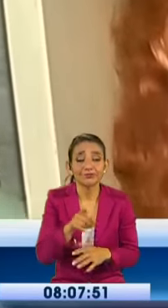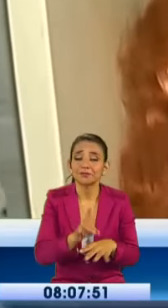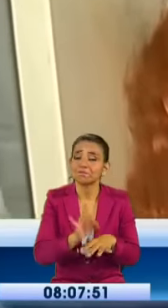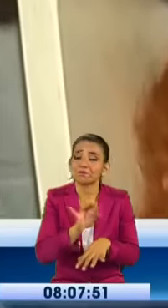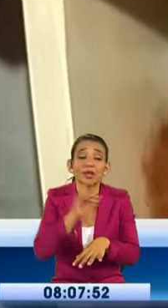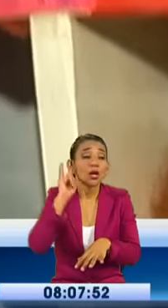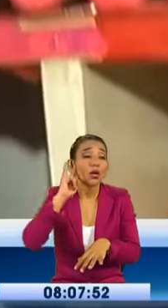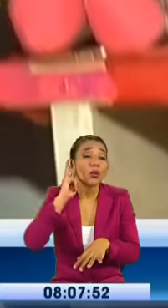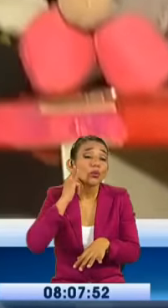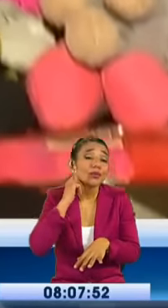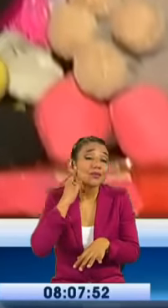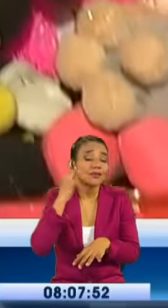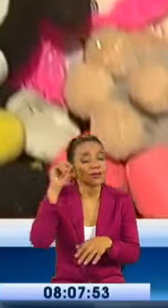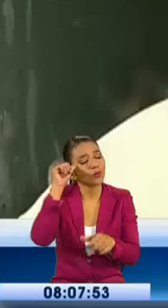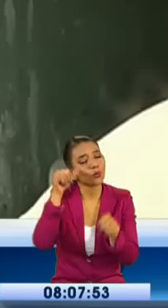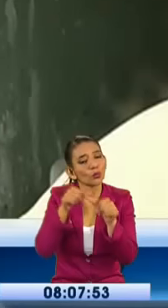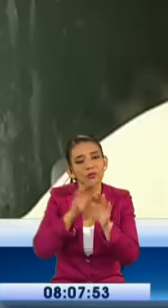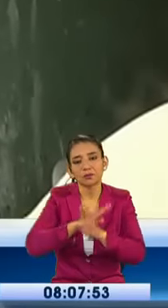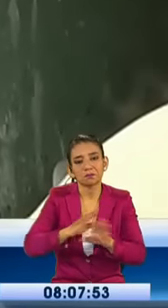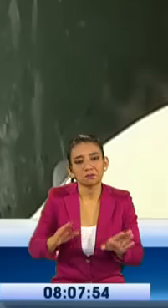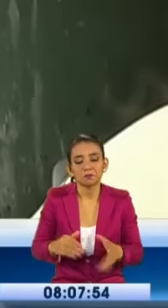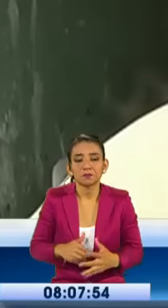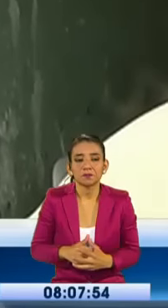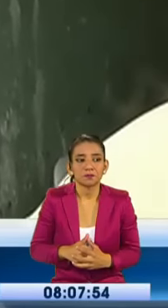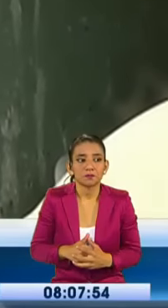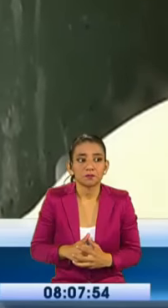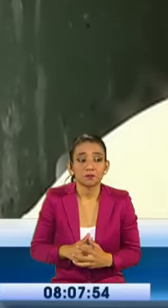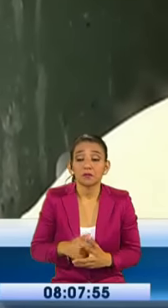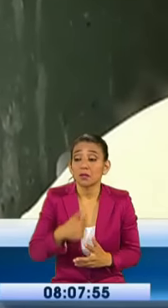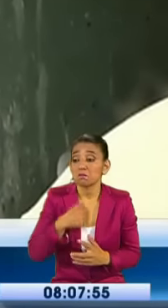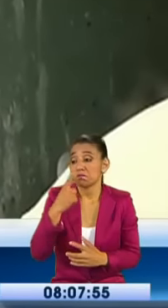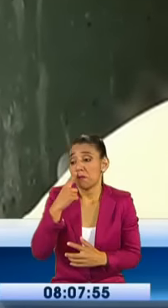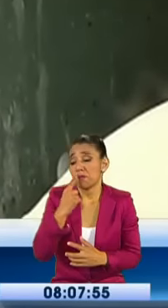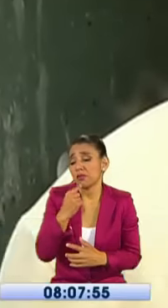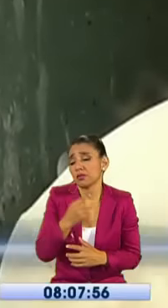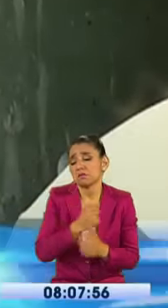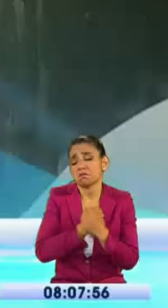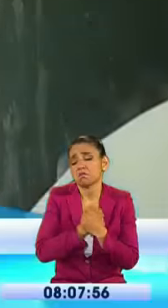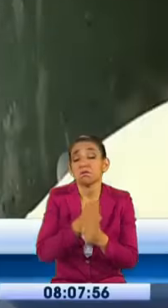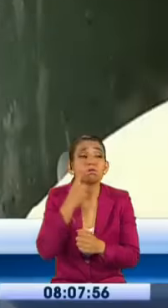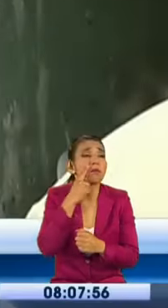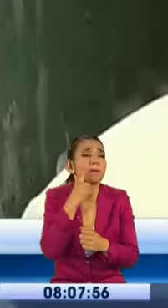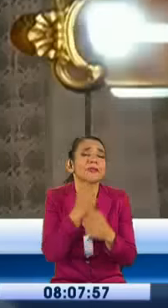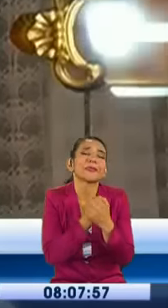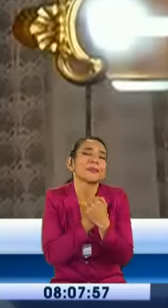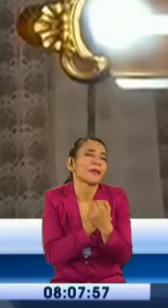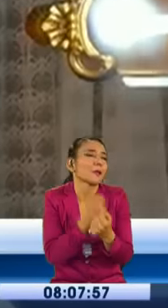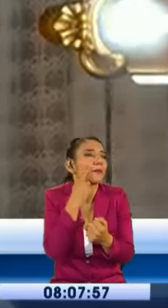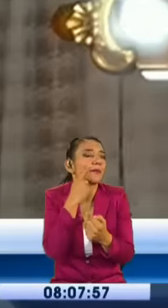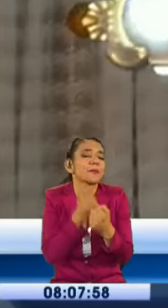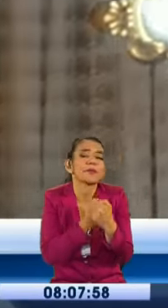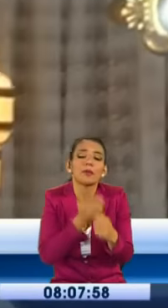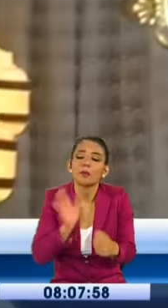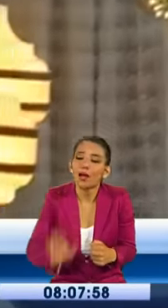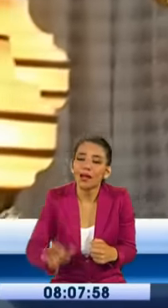que ahora quedan de su existencia. Al papá le decía, papito, te amo con todo el corazón,